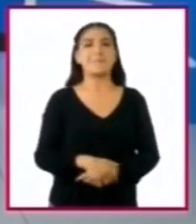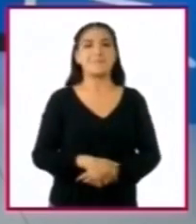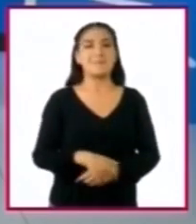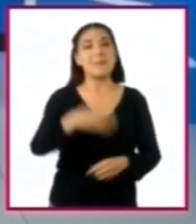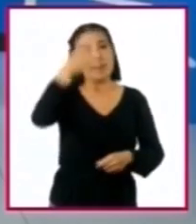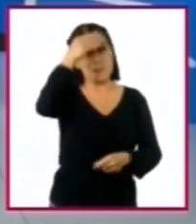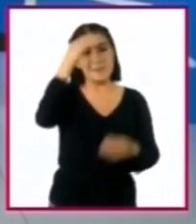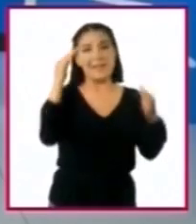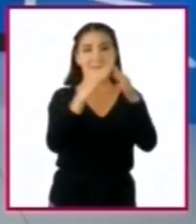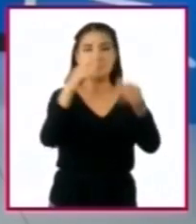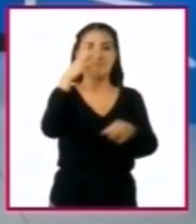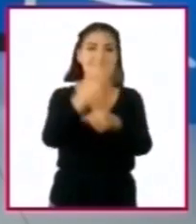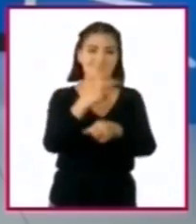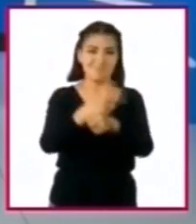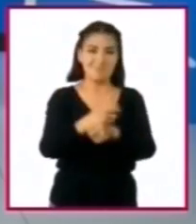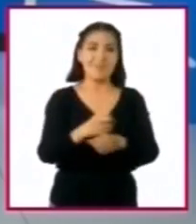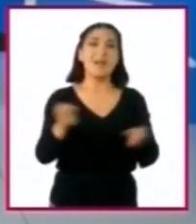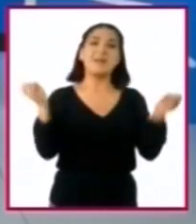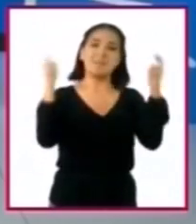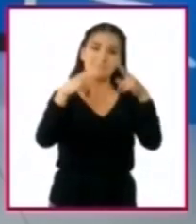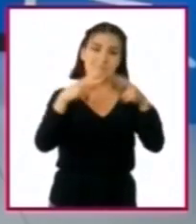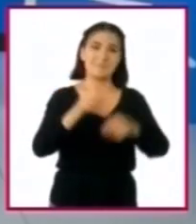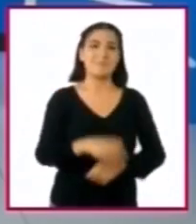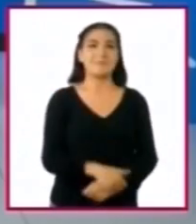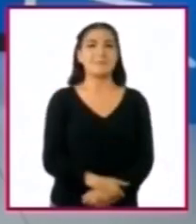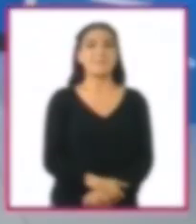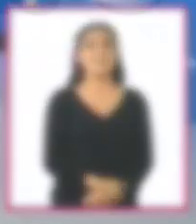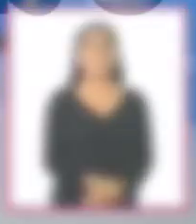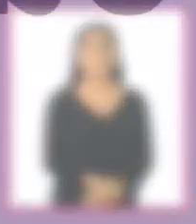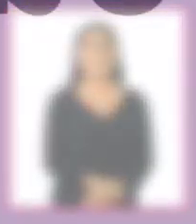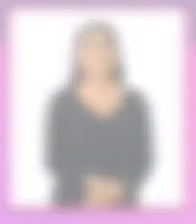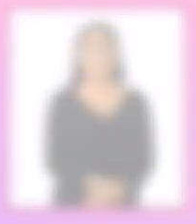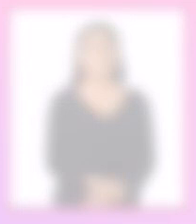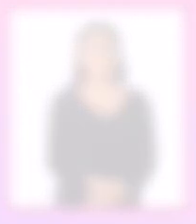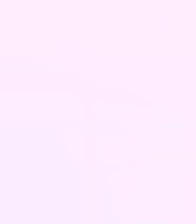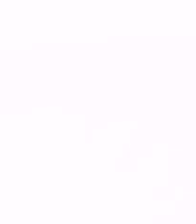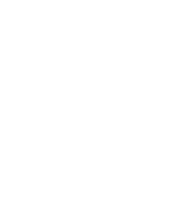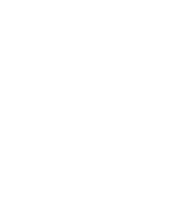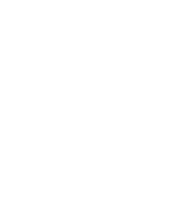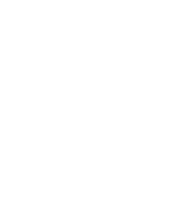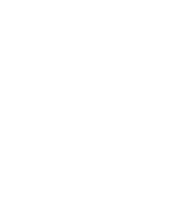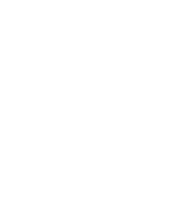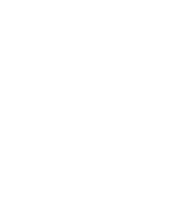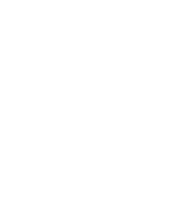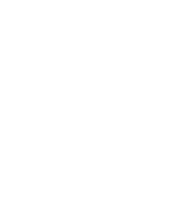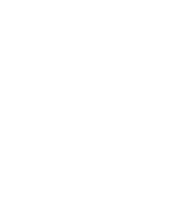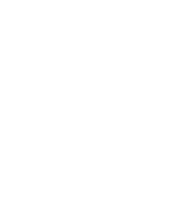Aprende en Casa 2. Hasta la próxima. Si tienes dudas